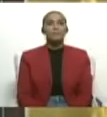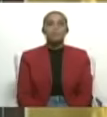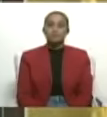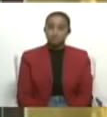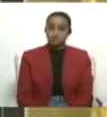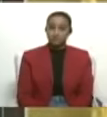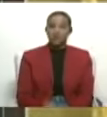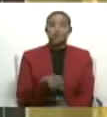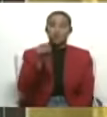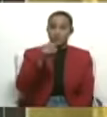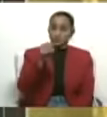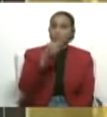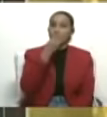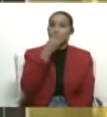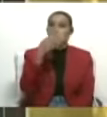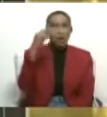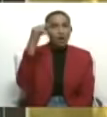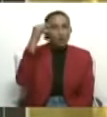Rusia, Adin,